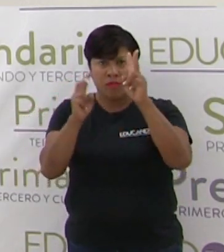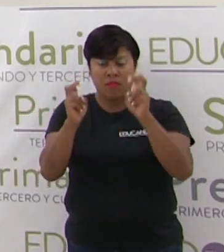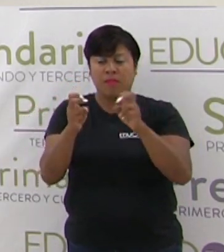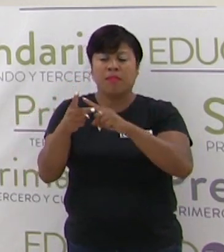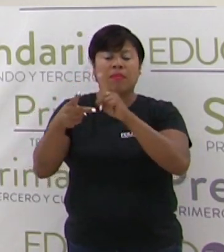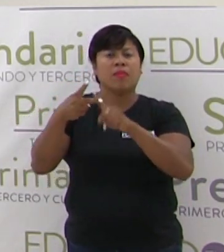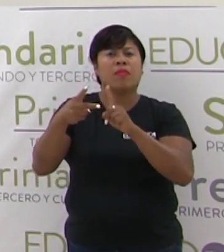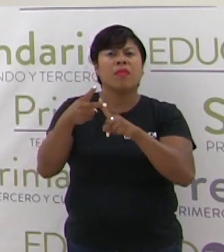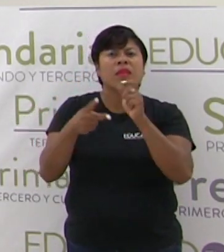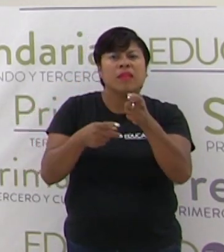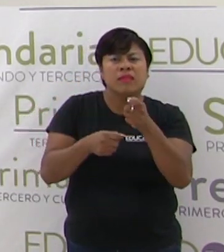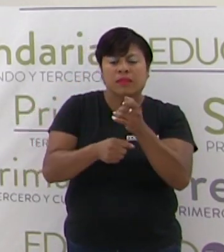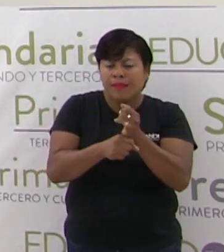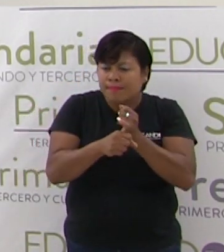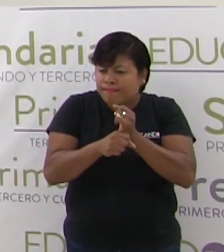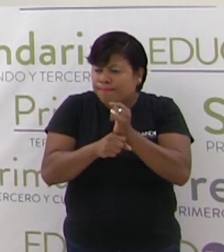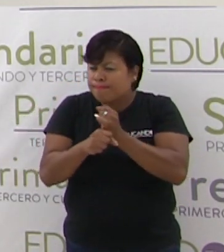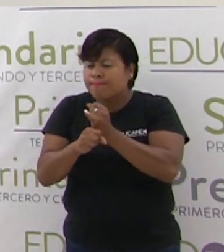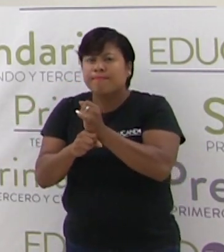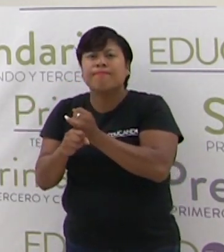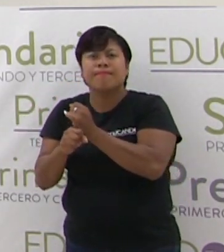paso sería investigar.